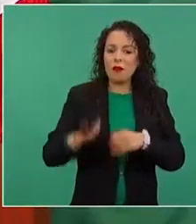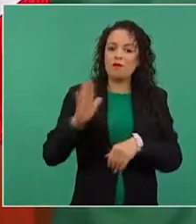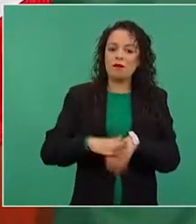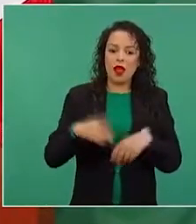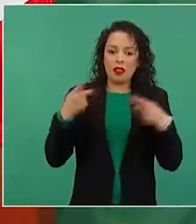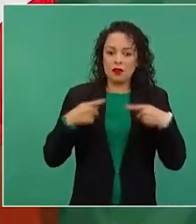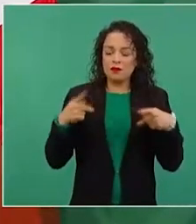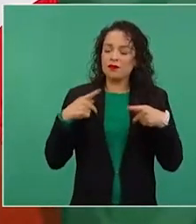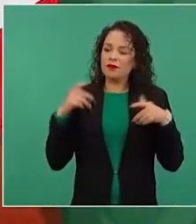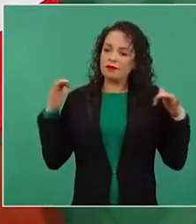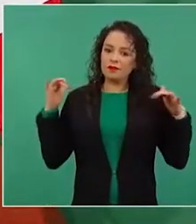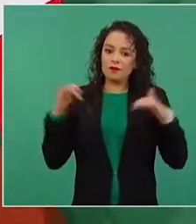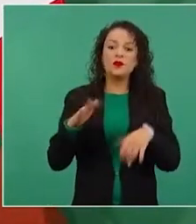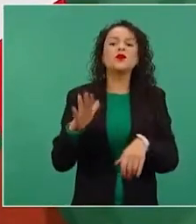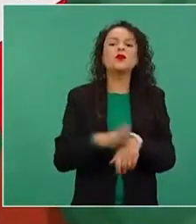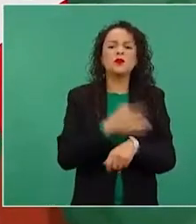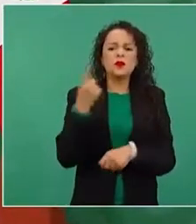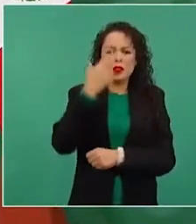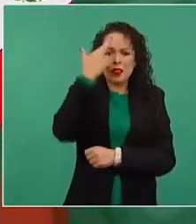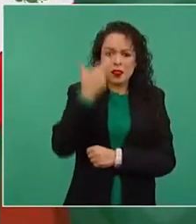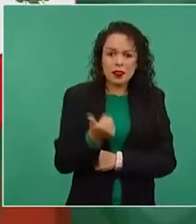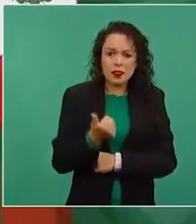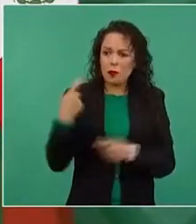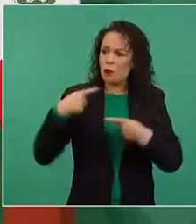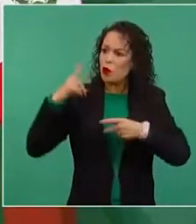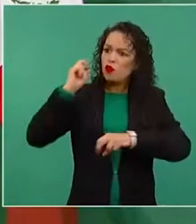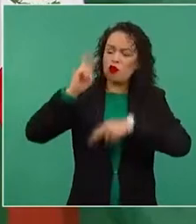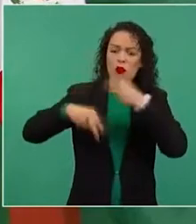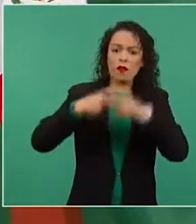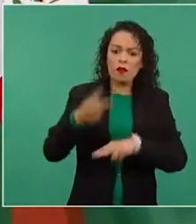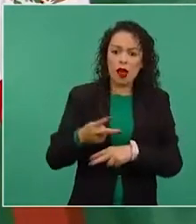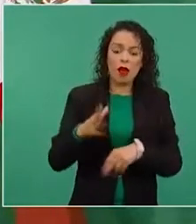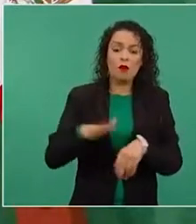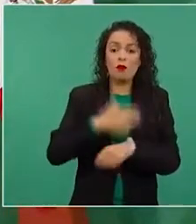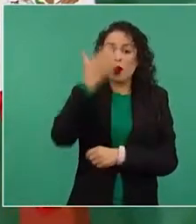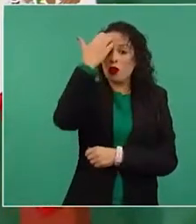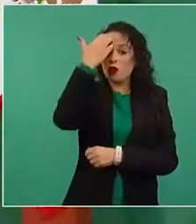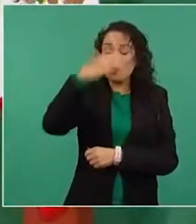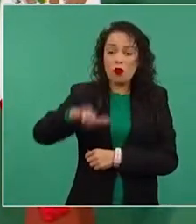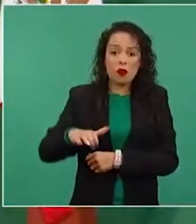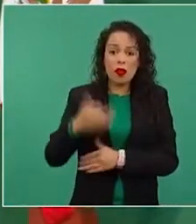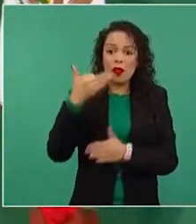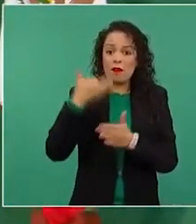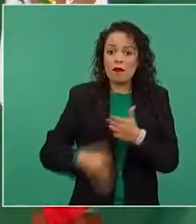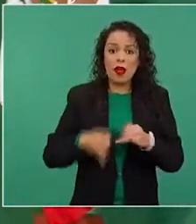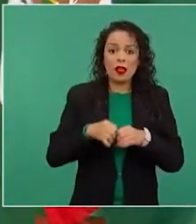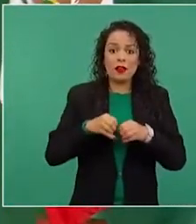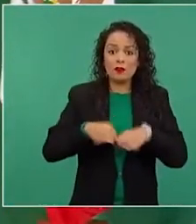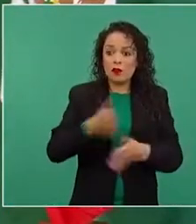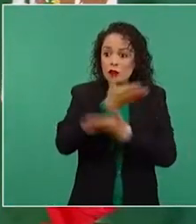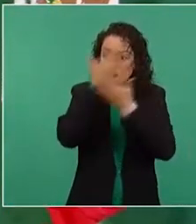porque no había información. Entonces, ese debate quedó pendiente,